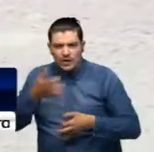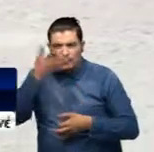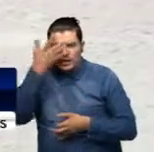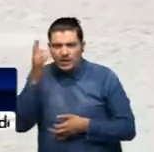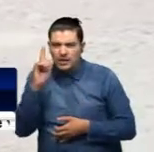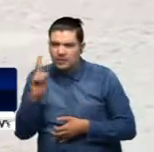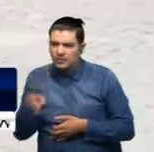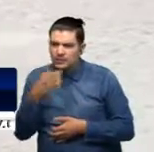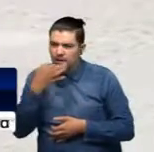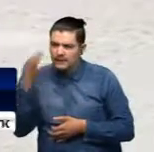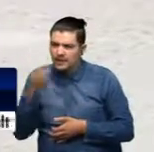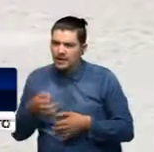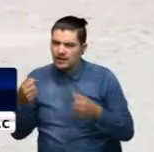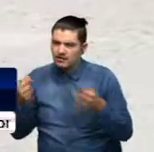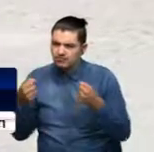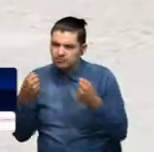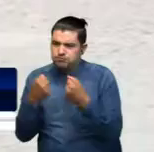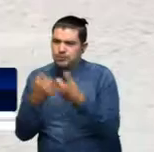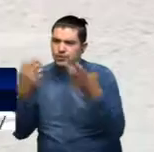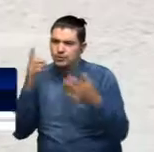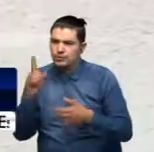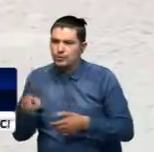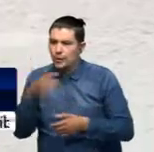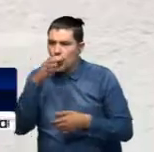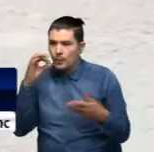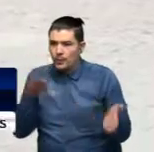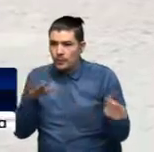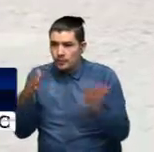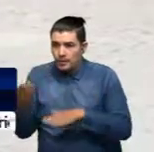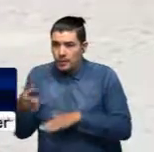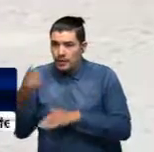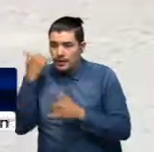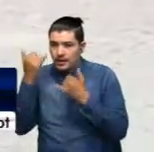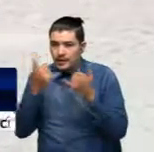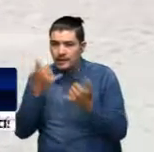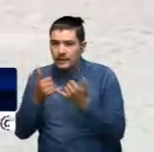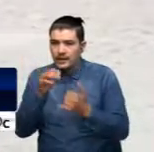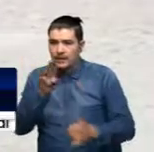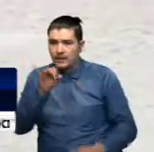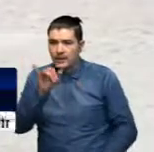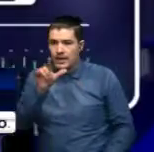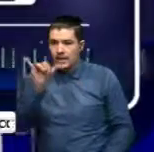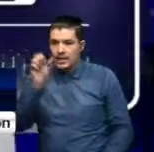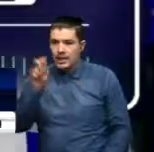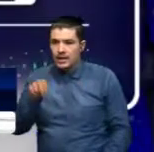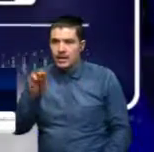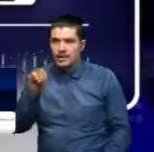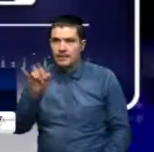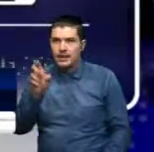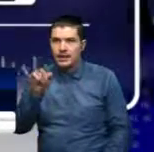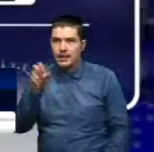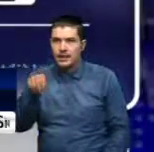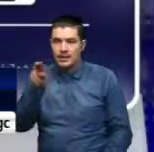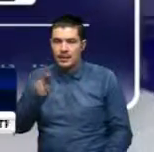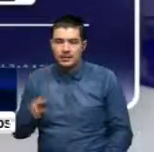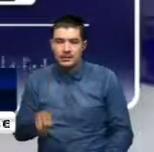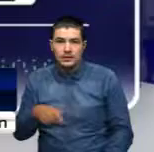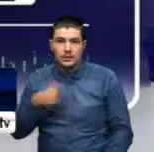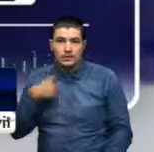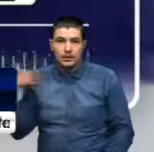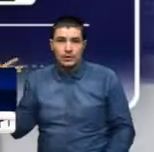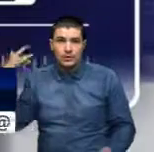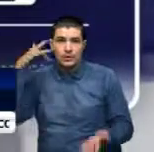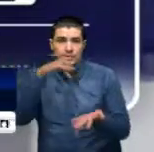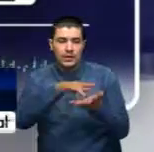siniestro vial que cobró la vida de este motociclista identificado como William Martínez. Vengo desde Socorro, voy